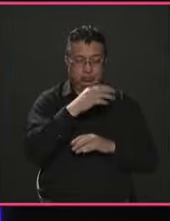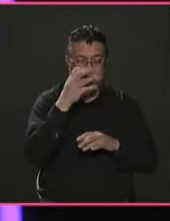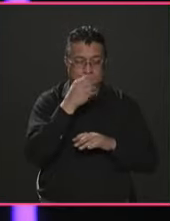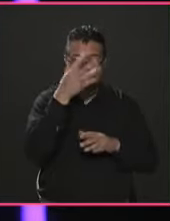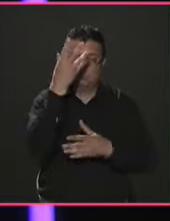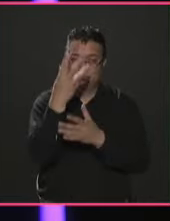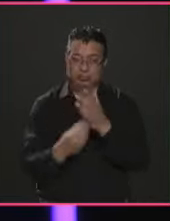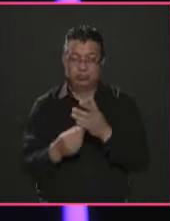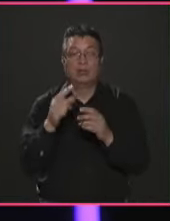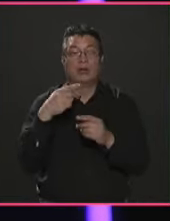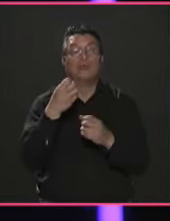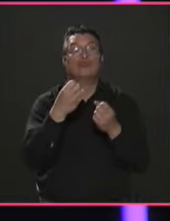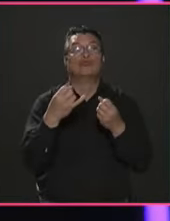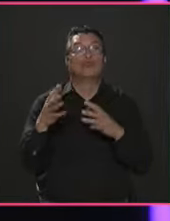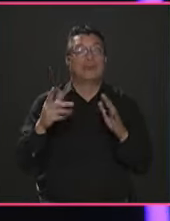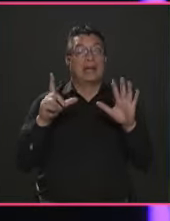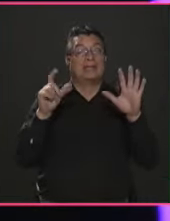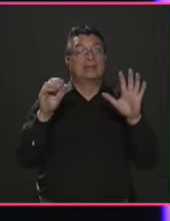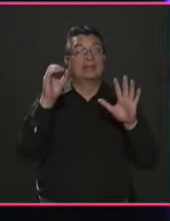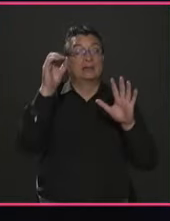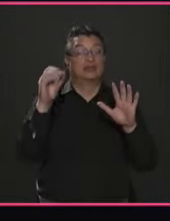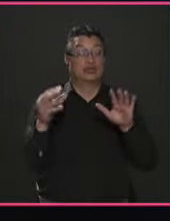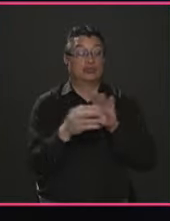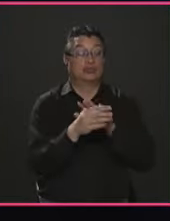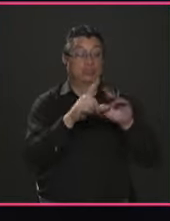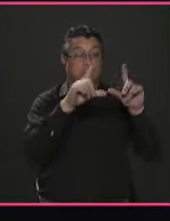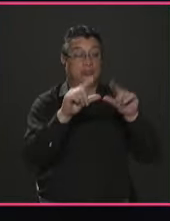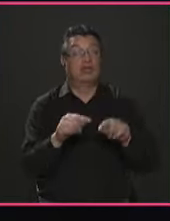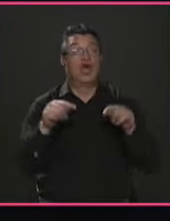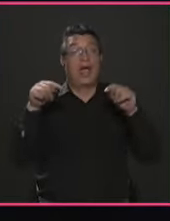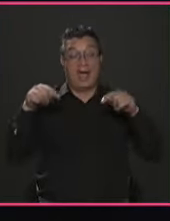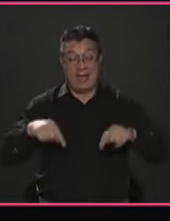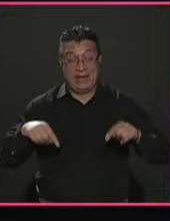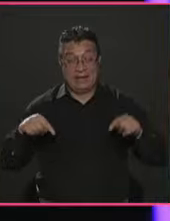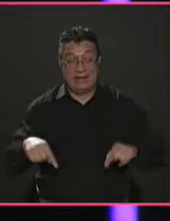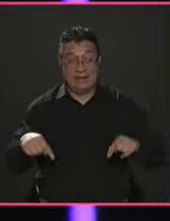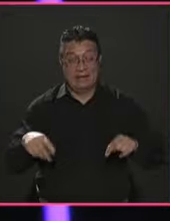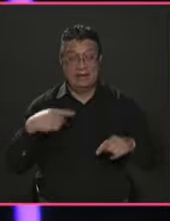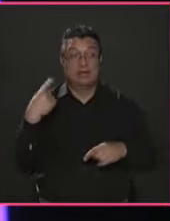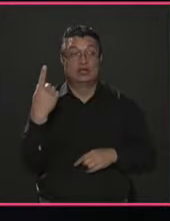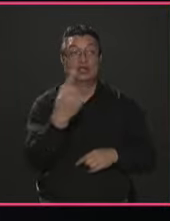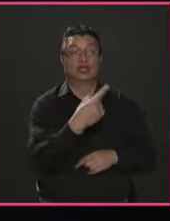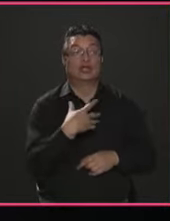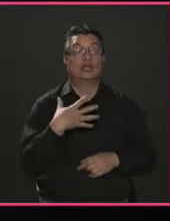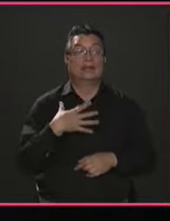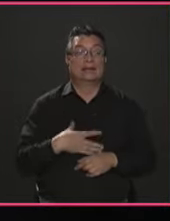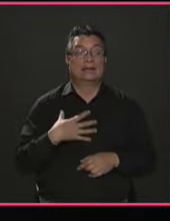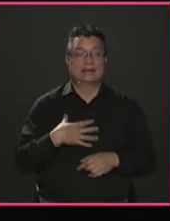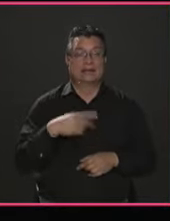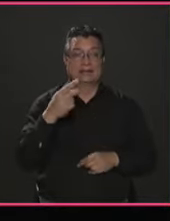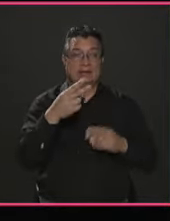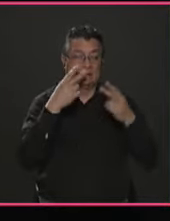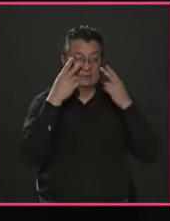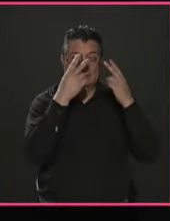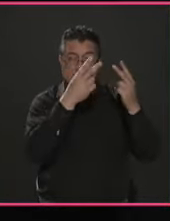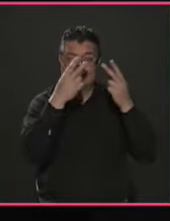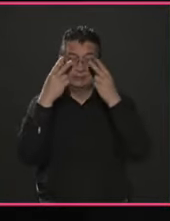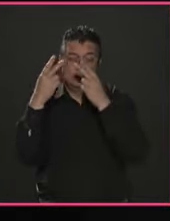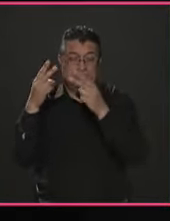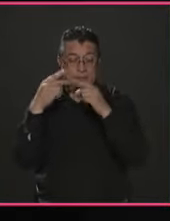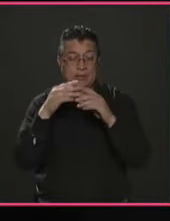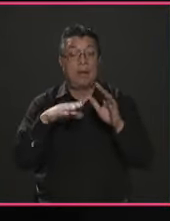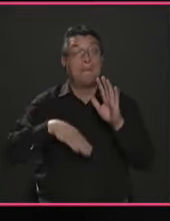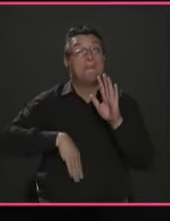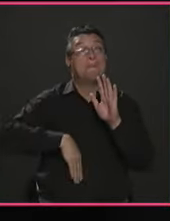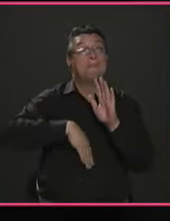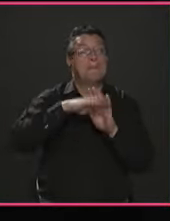cuando ven los números en menos de 70 de emisiones e incluso aquí la ambición del transporte es incluso